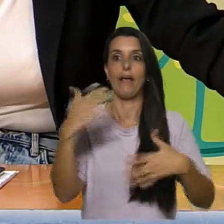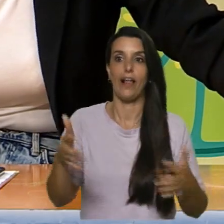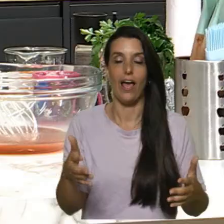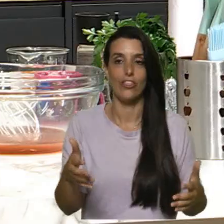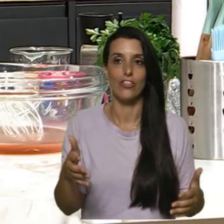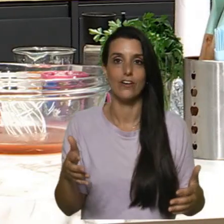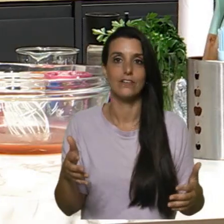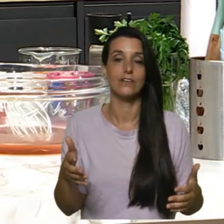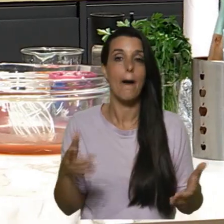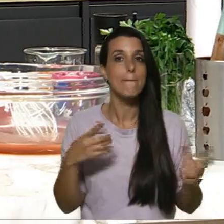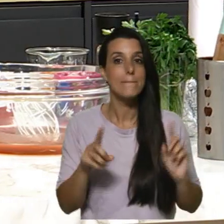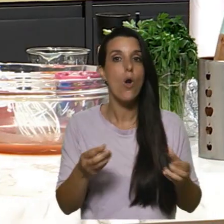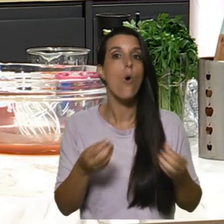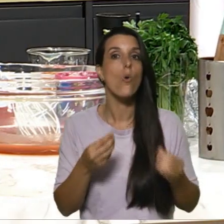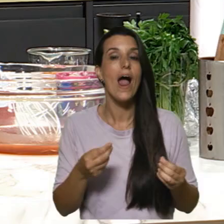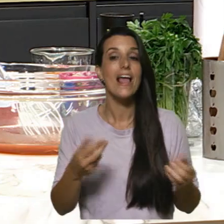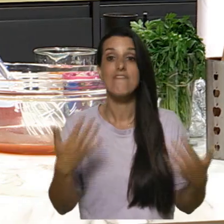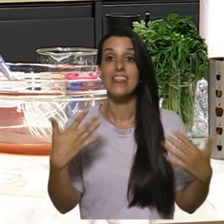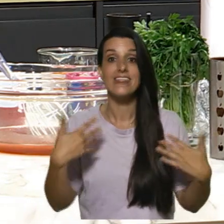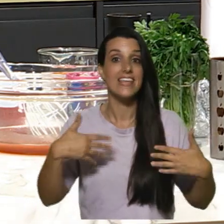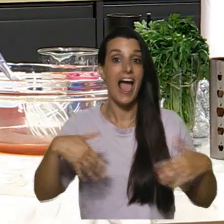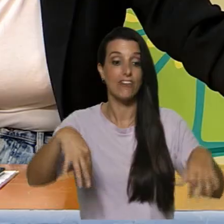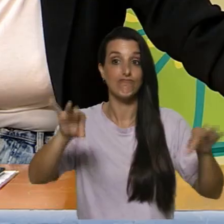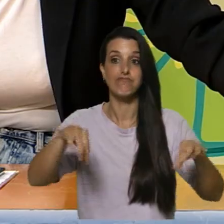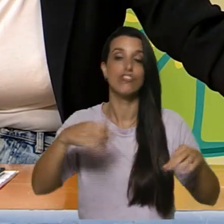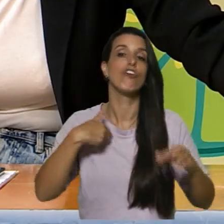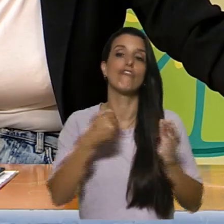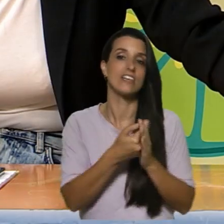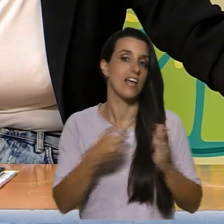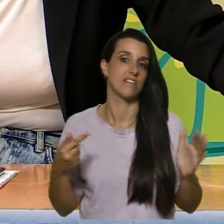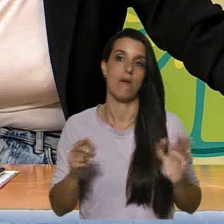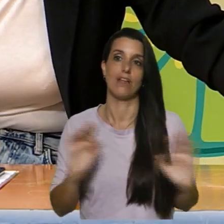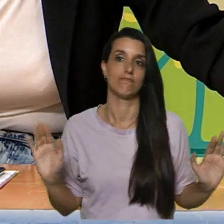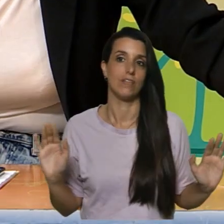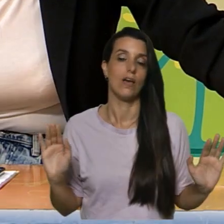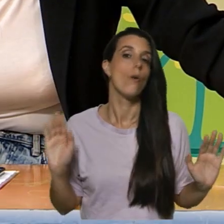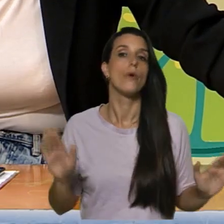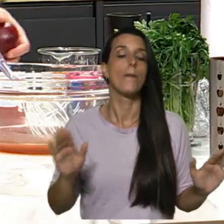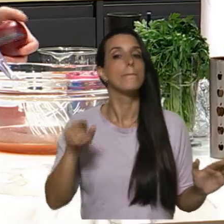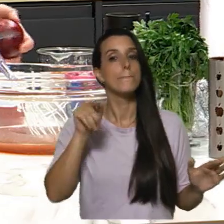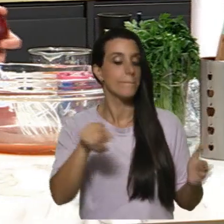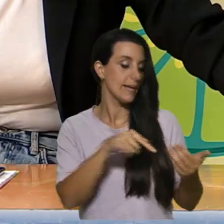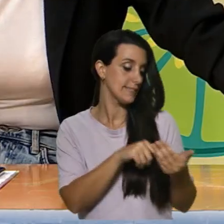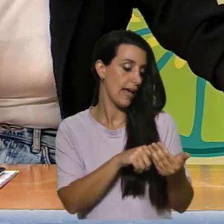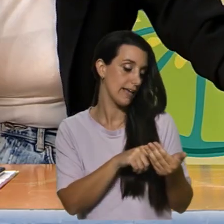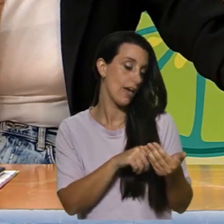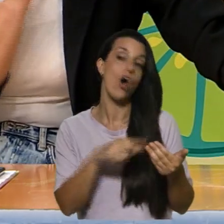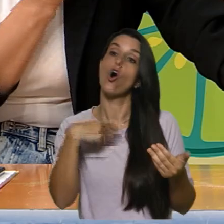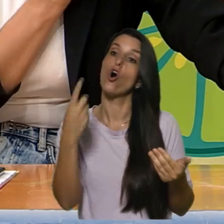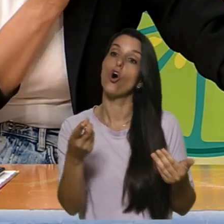en realidad tiene una finalidad que es como ventilar, no sé, yo lo hago los fines para de semana. Para mí es eso, claro. Ventilar. Por aquí tenemos mensajes con